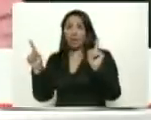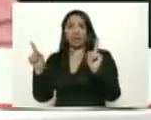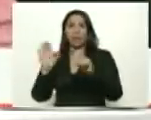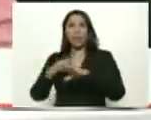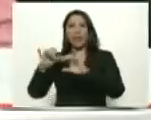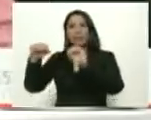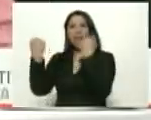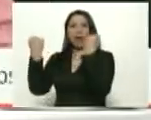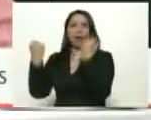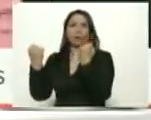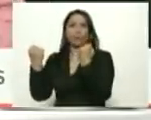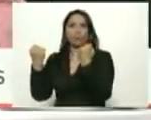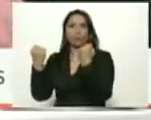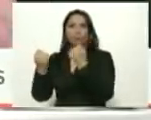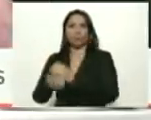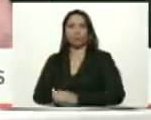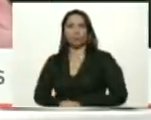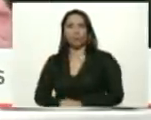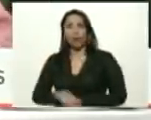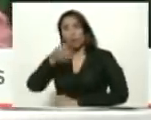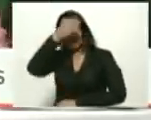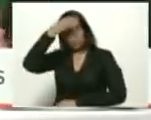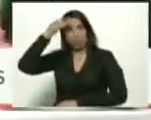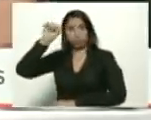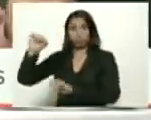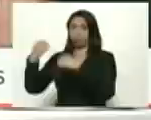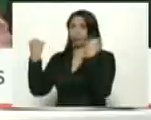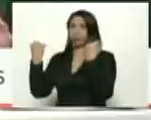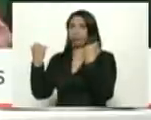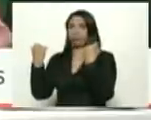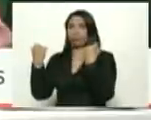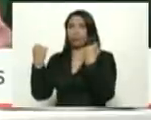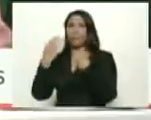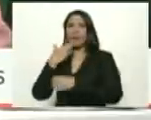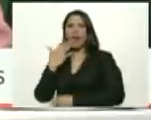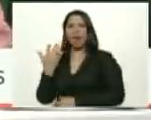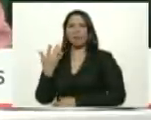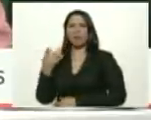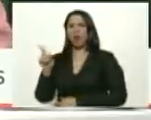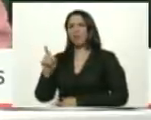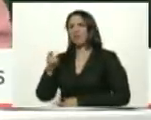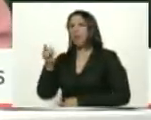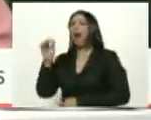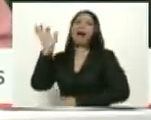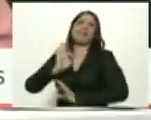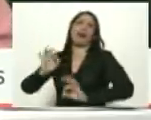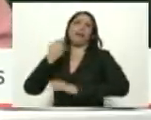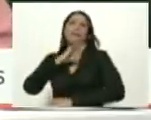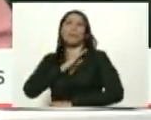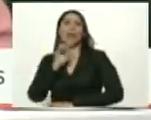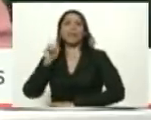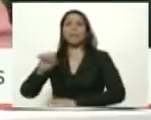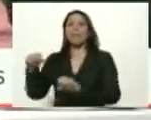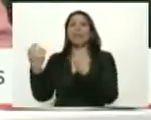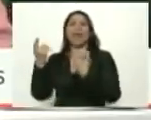negaron, Trump negó la existencia de la pandemia, así como niega el cambio